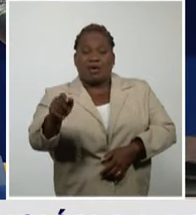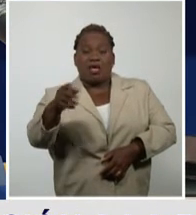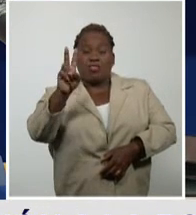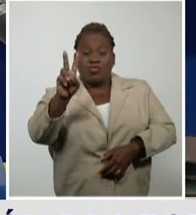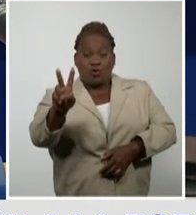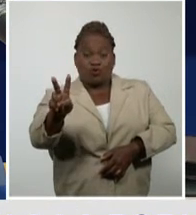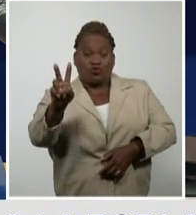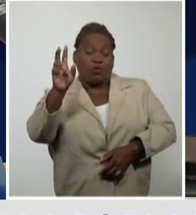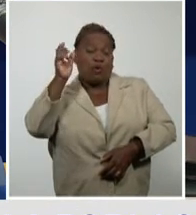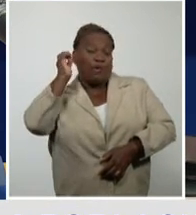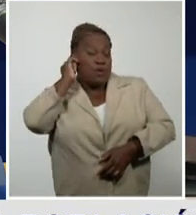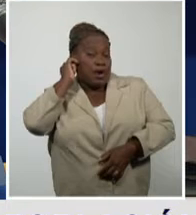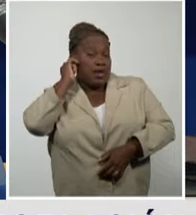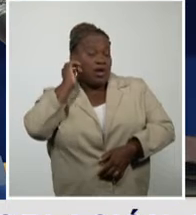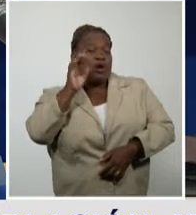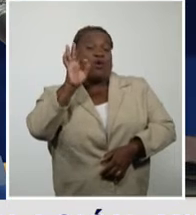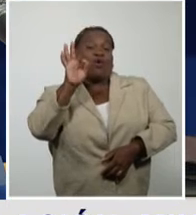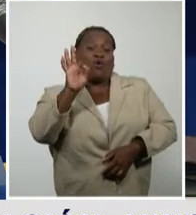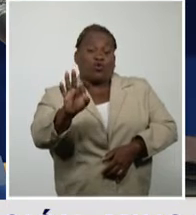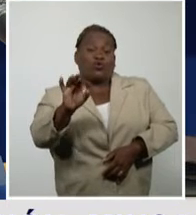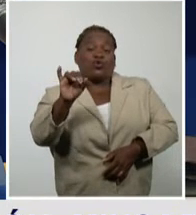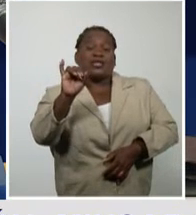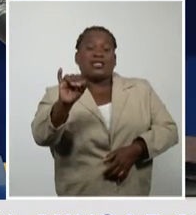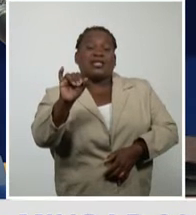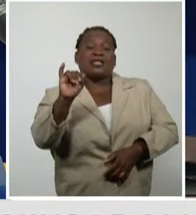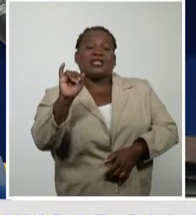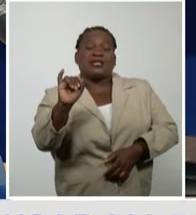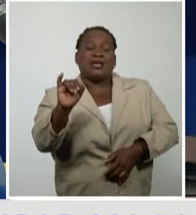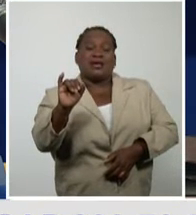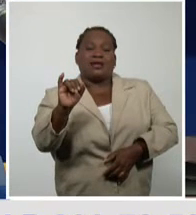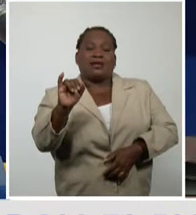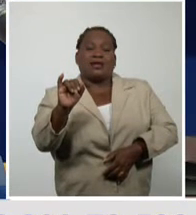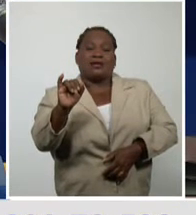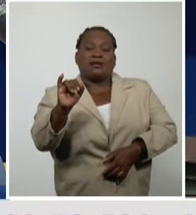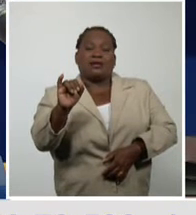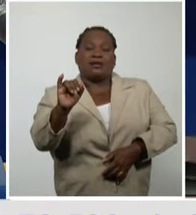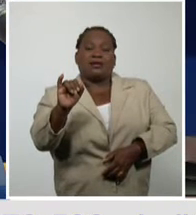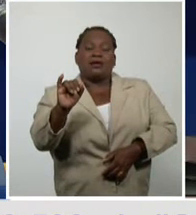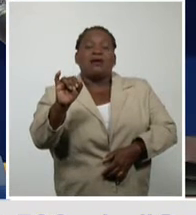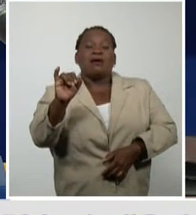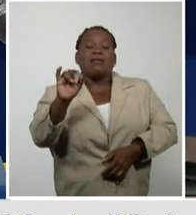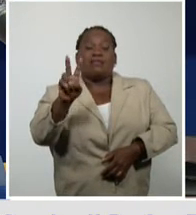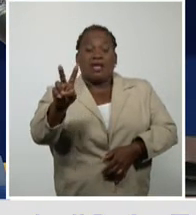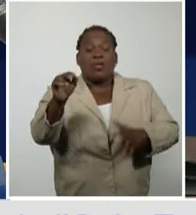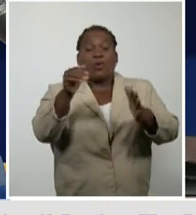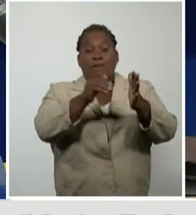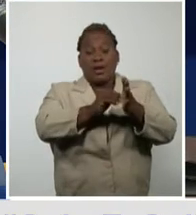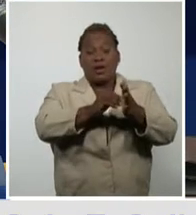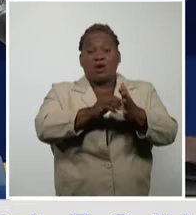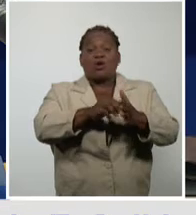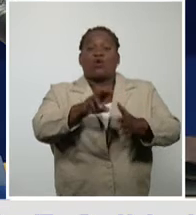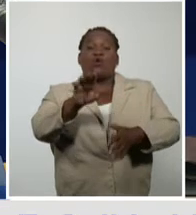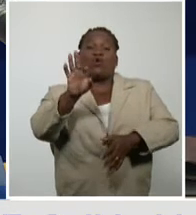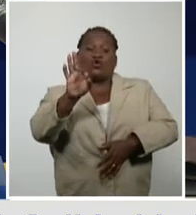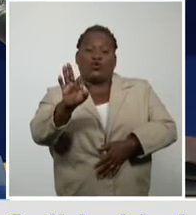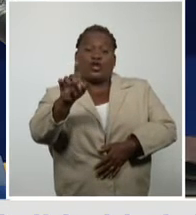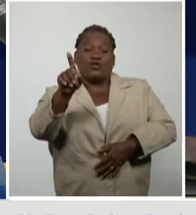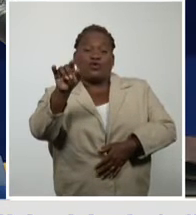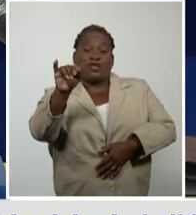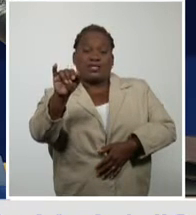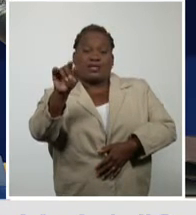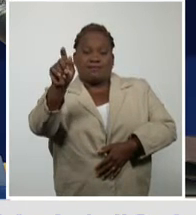acumulan 876 de los 1.816 casos que se